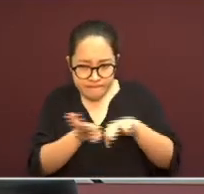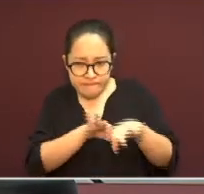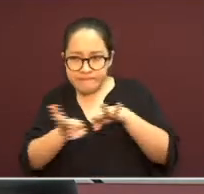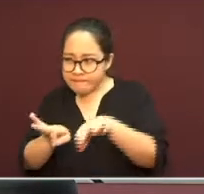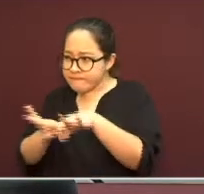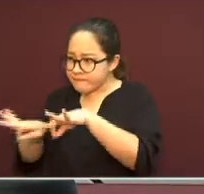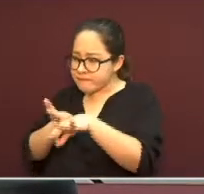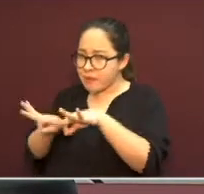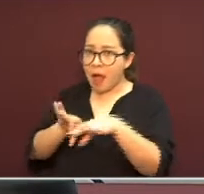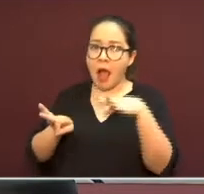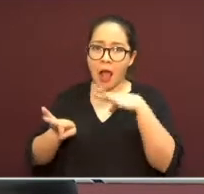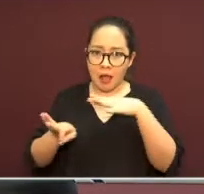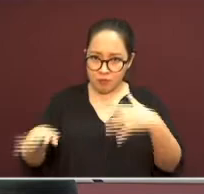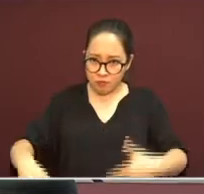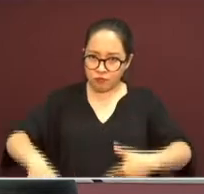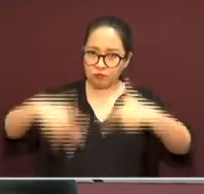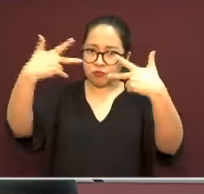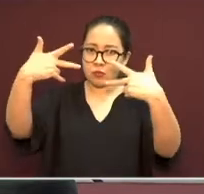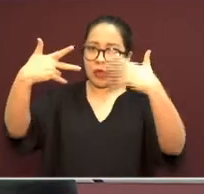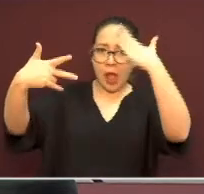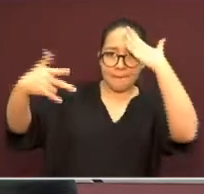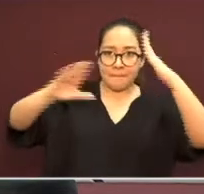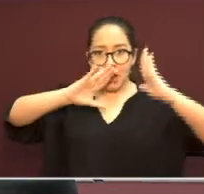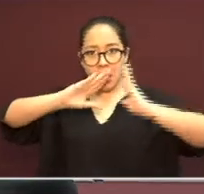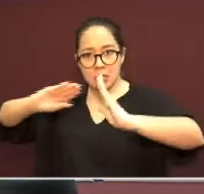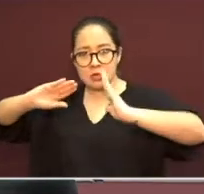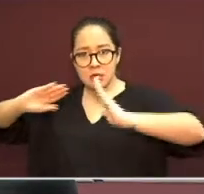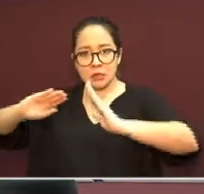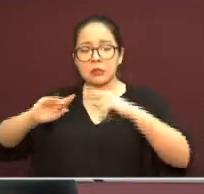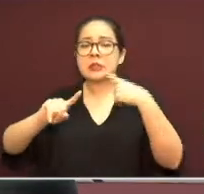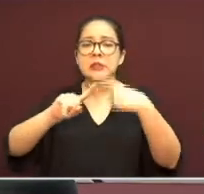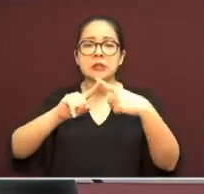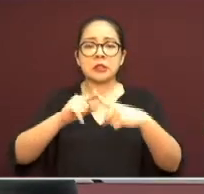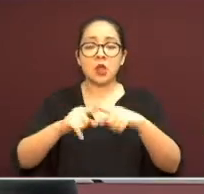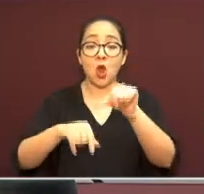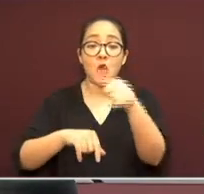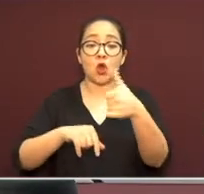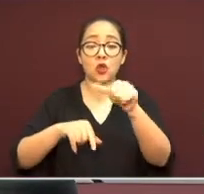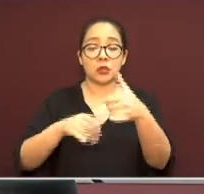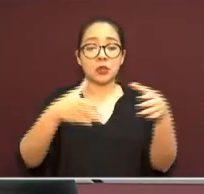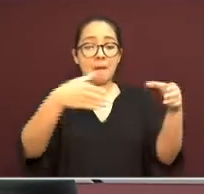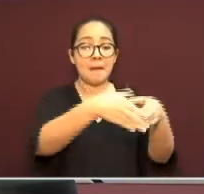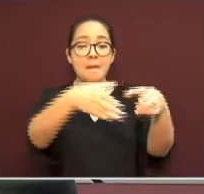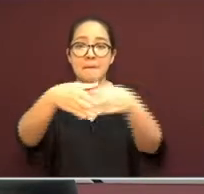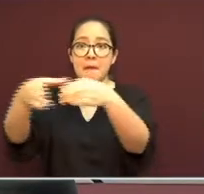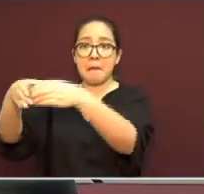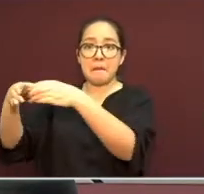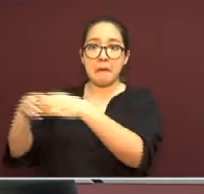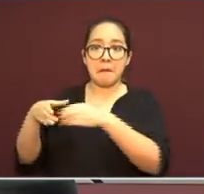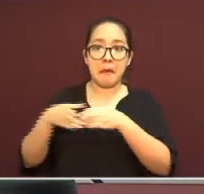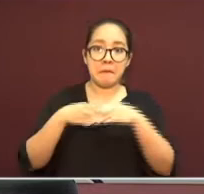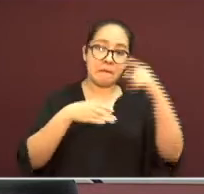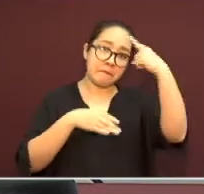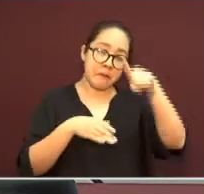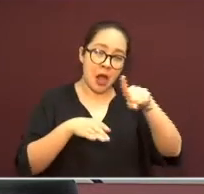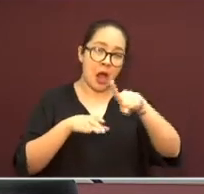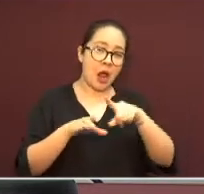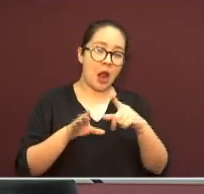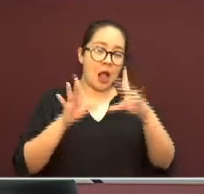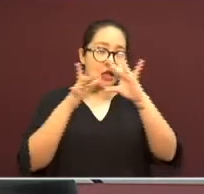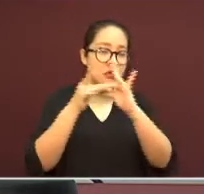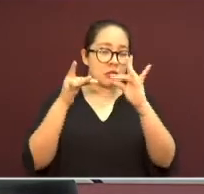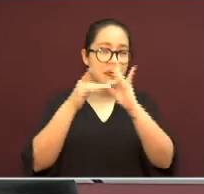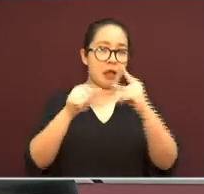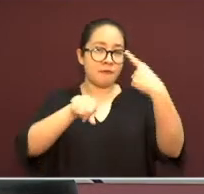virtual a los compañeros de las 11 jurisdicciones sanitarias sobre el comportamiento de la influenza